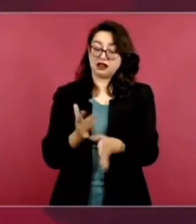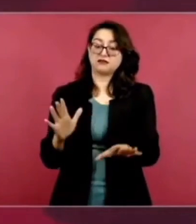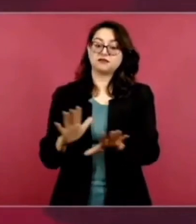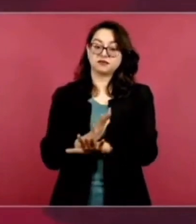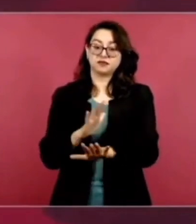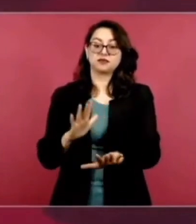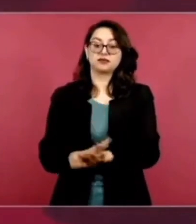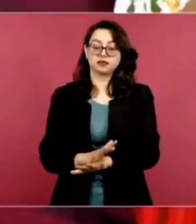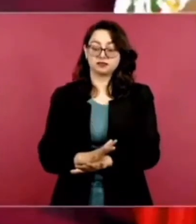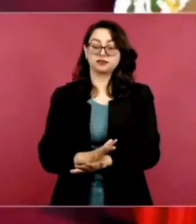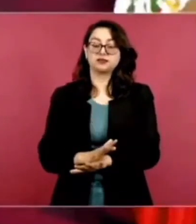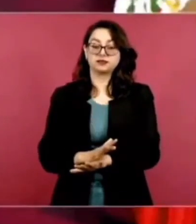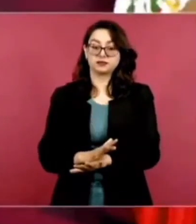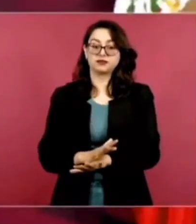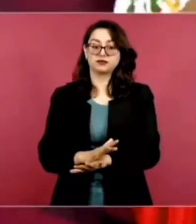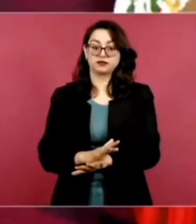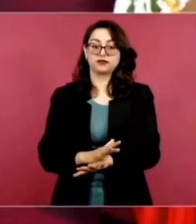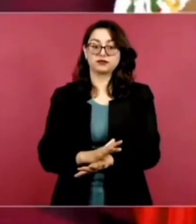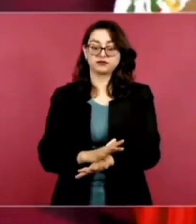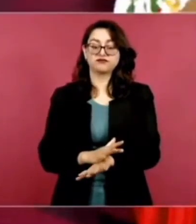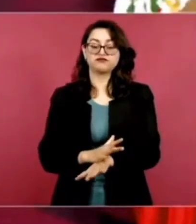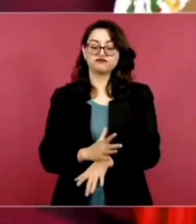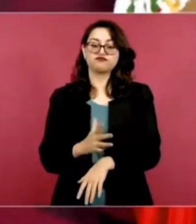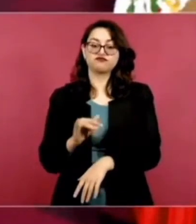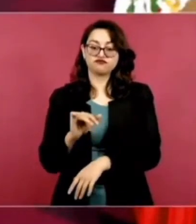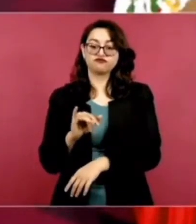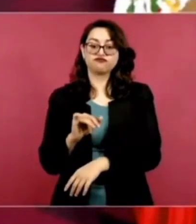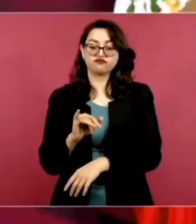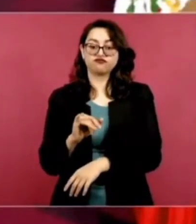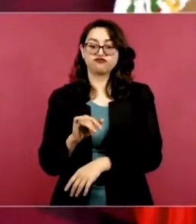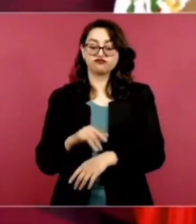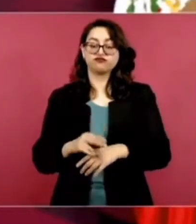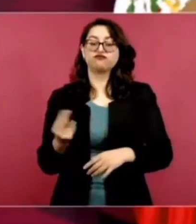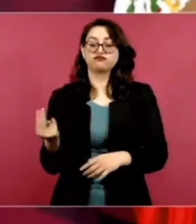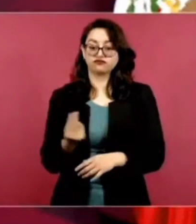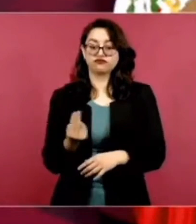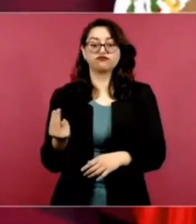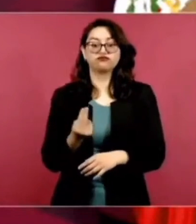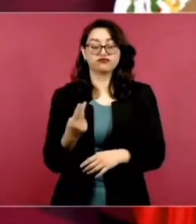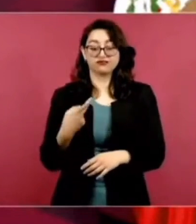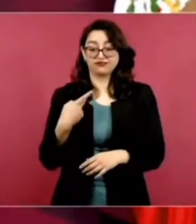reforma a la ley de coordinación fiscal, pero